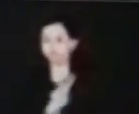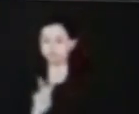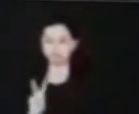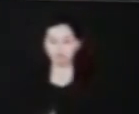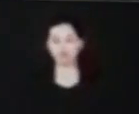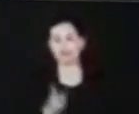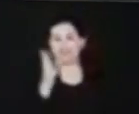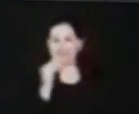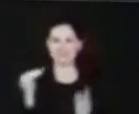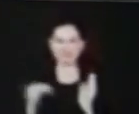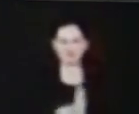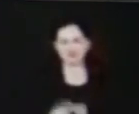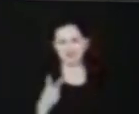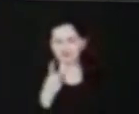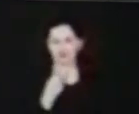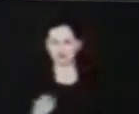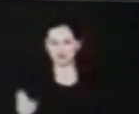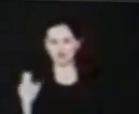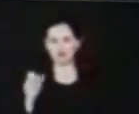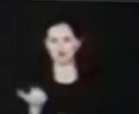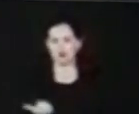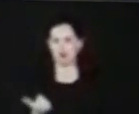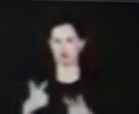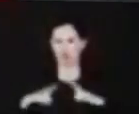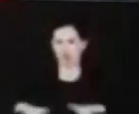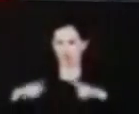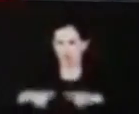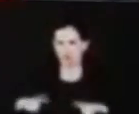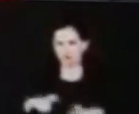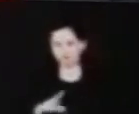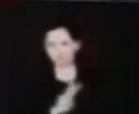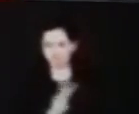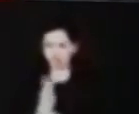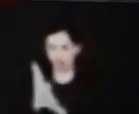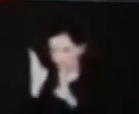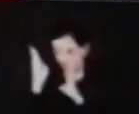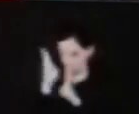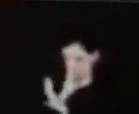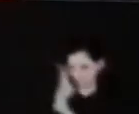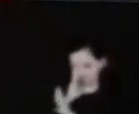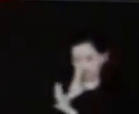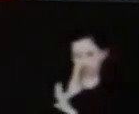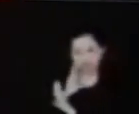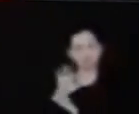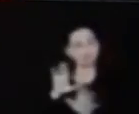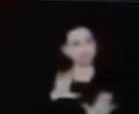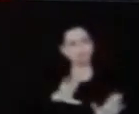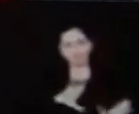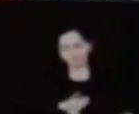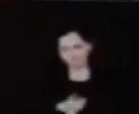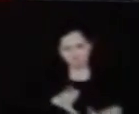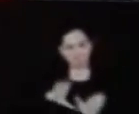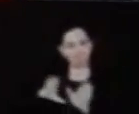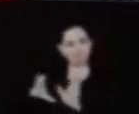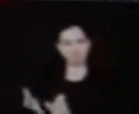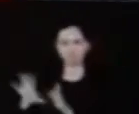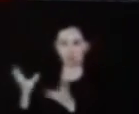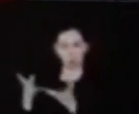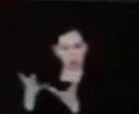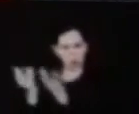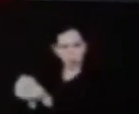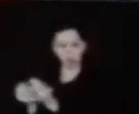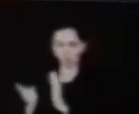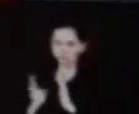3.200 agentes de gobernación hasta ayer dedicados al espionaje pasarán a formar parte de la